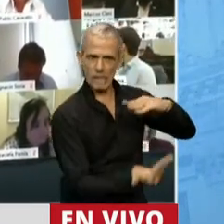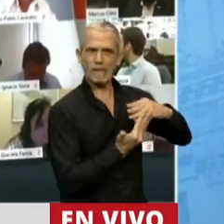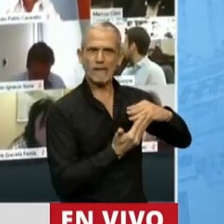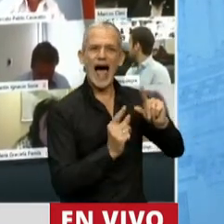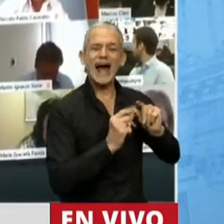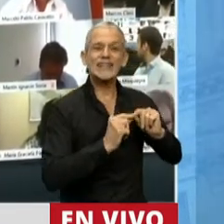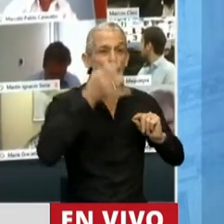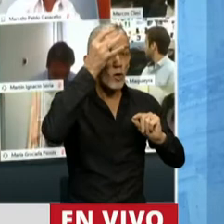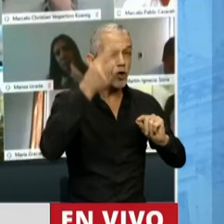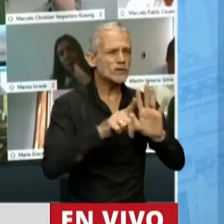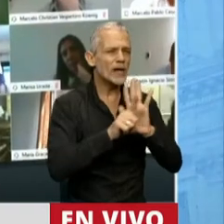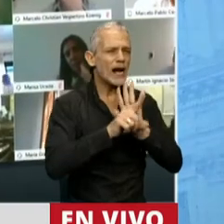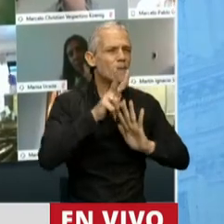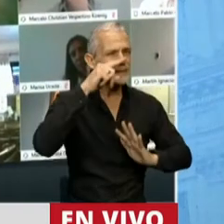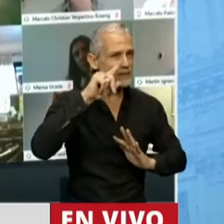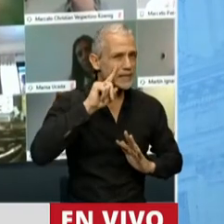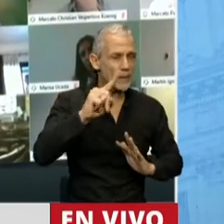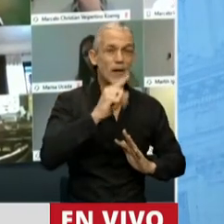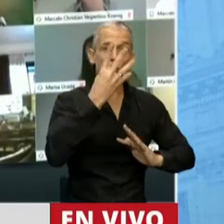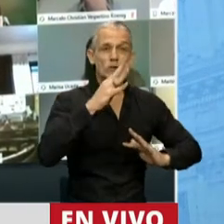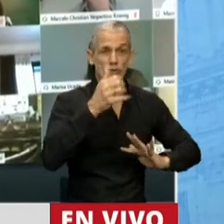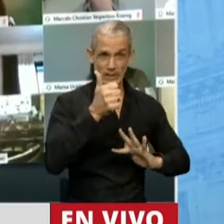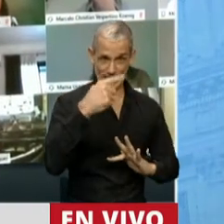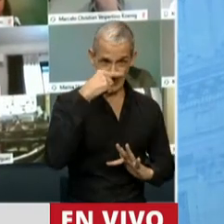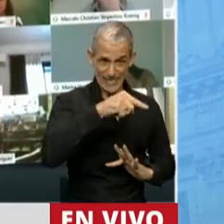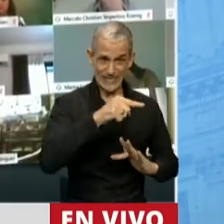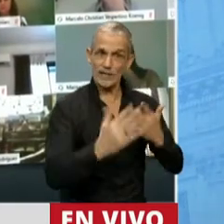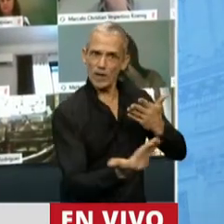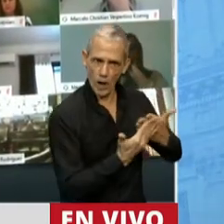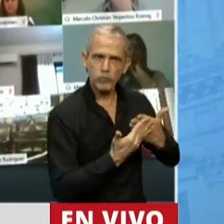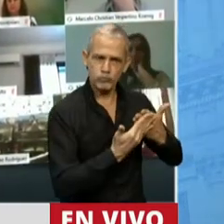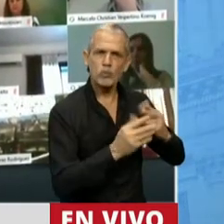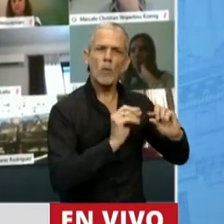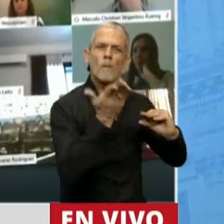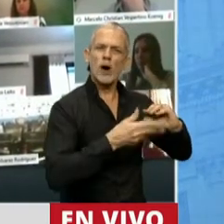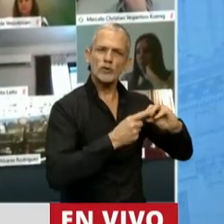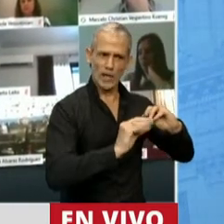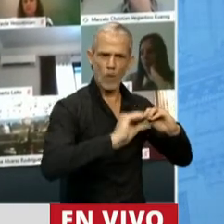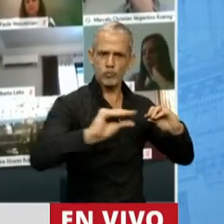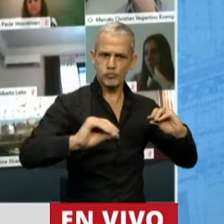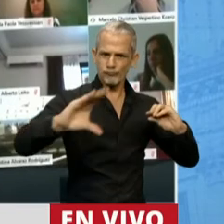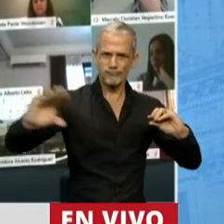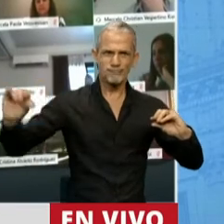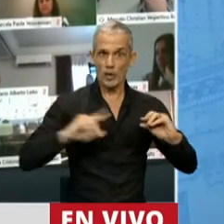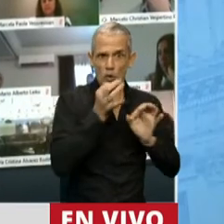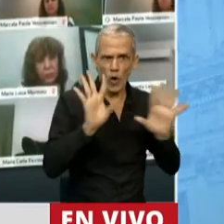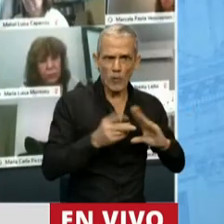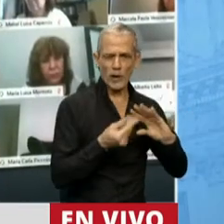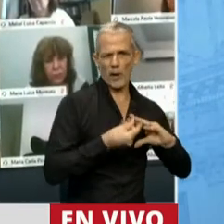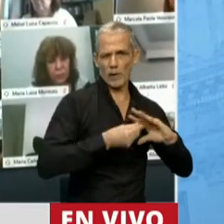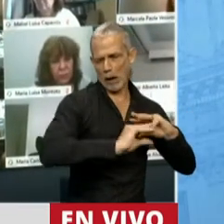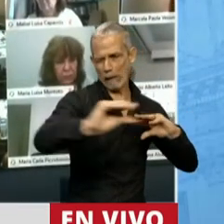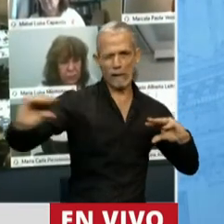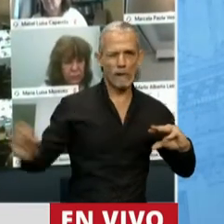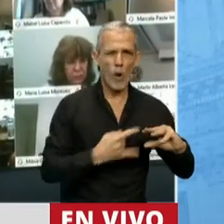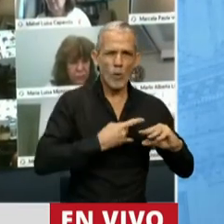artículo 12 de la ley 27 4 67 de esta manera evitamos la discrecionalidad en manos de